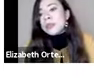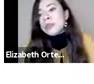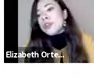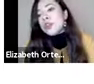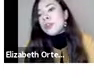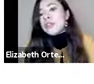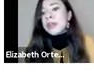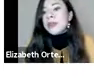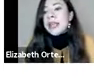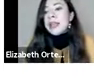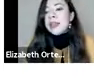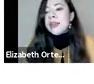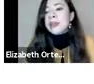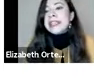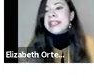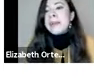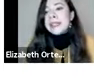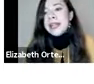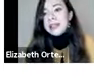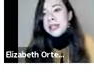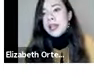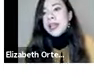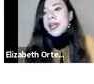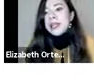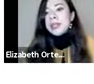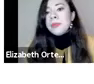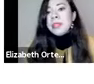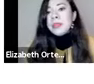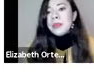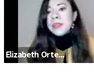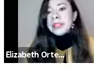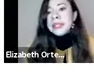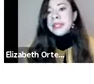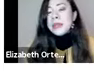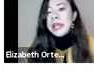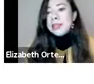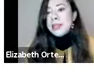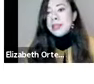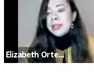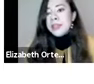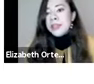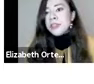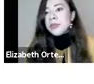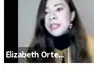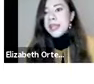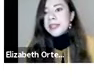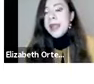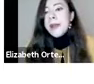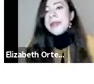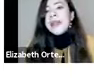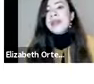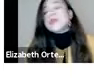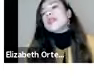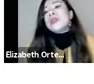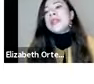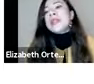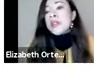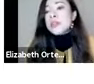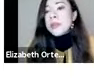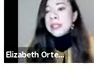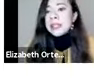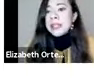un microscopio ya de una potencia más alta. Aquí, por ejemplo, se trata de una lente de 10 dioptrías, pero sobre todo